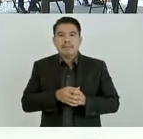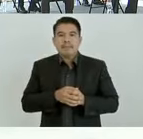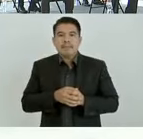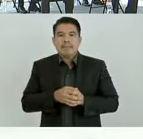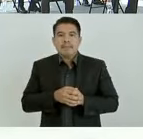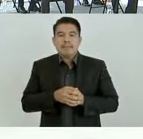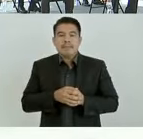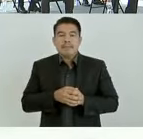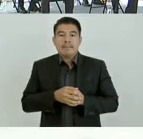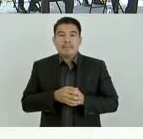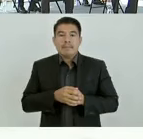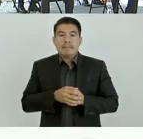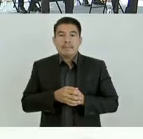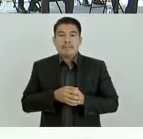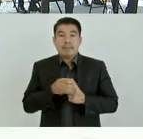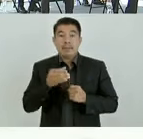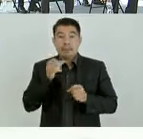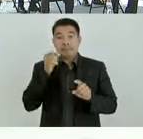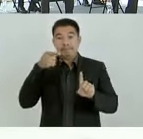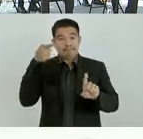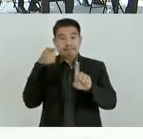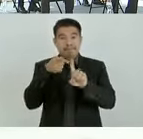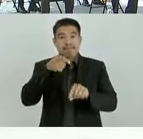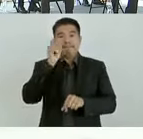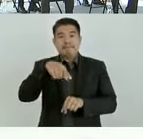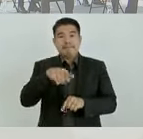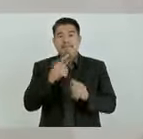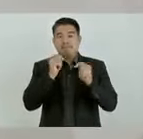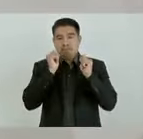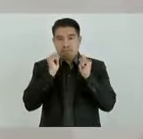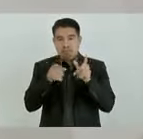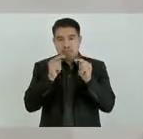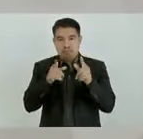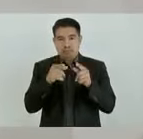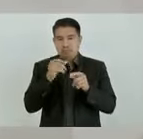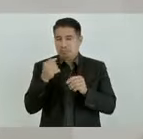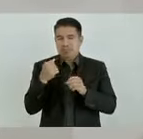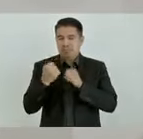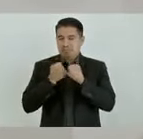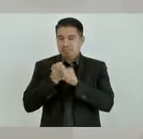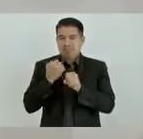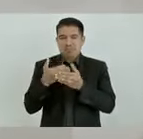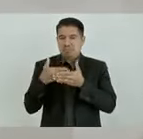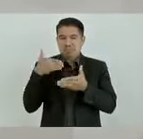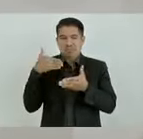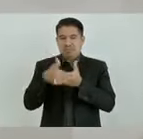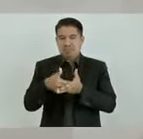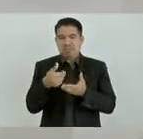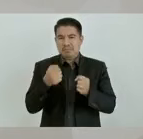en particular a Tuxtla en los últimos años. Por eso